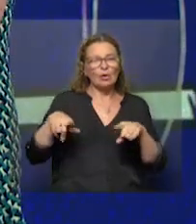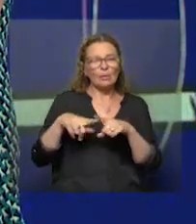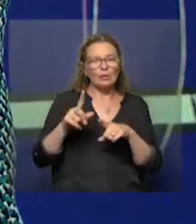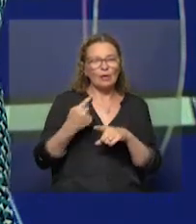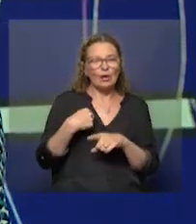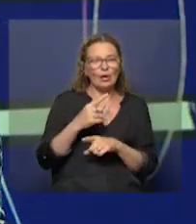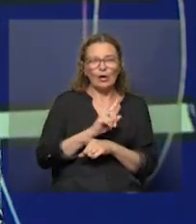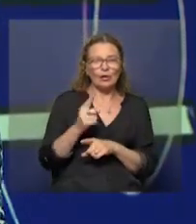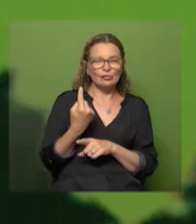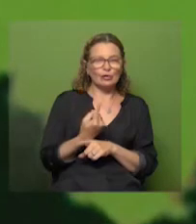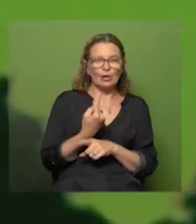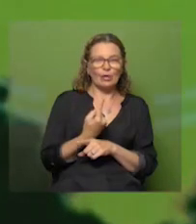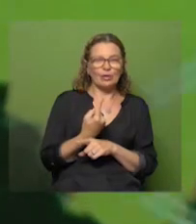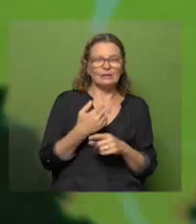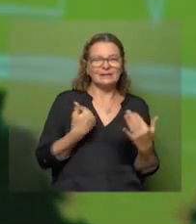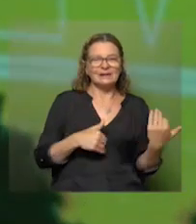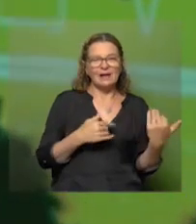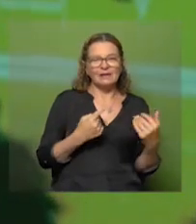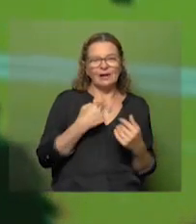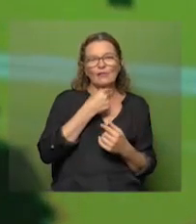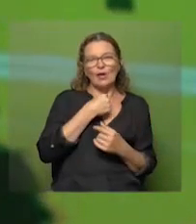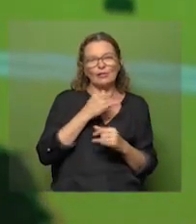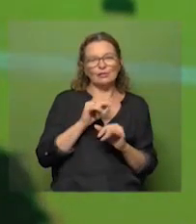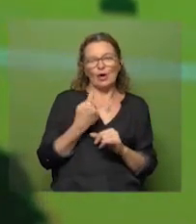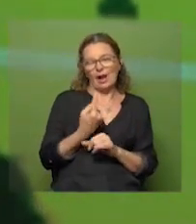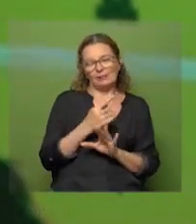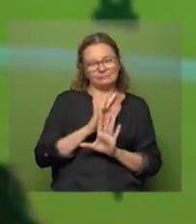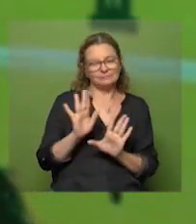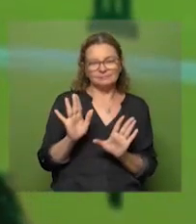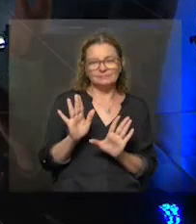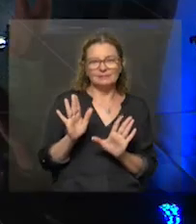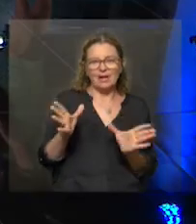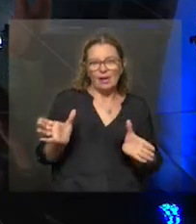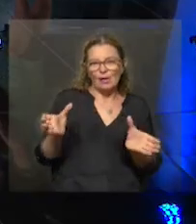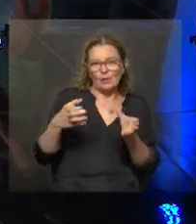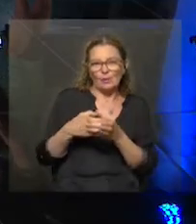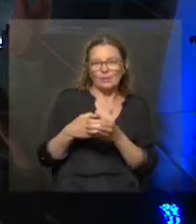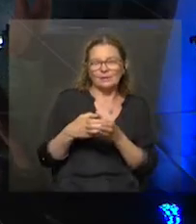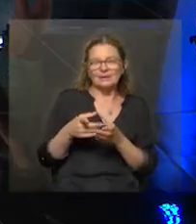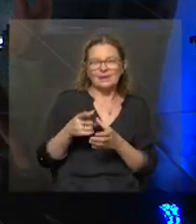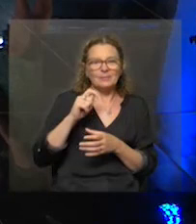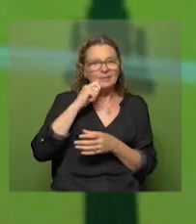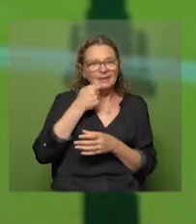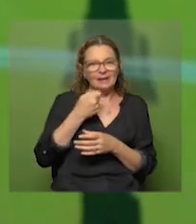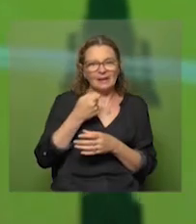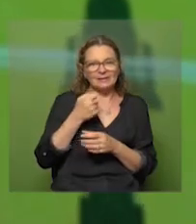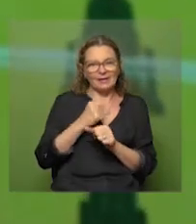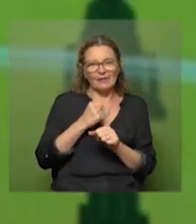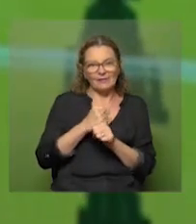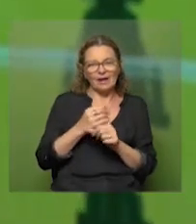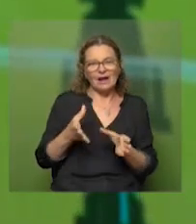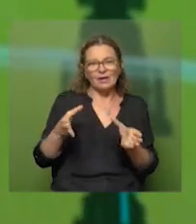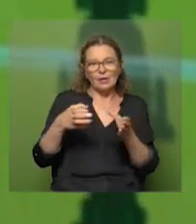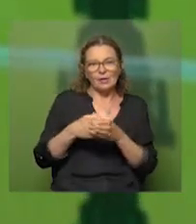sola. Más voz, así. Era guitarra, voz ahí y guitarra, sí. ¿Y qué te da la banda, no? Y a mí me encanta trabajar en equipo